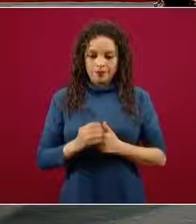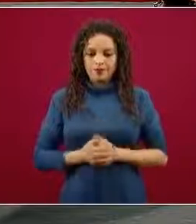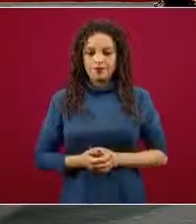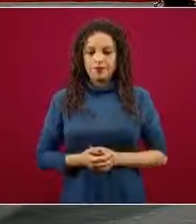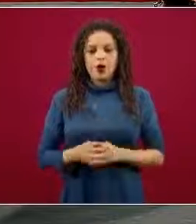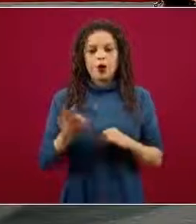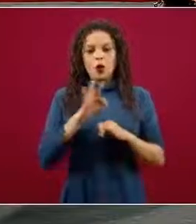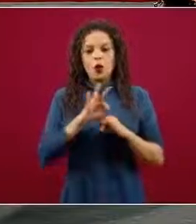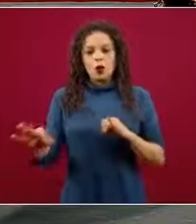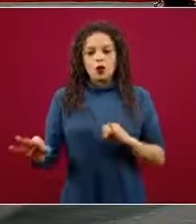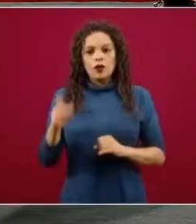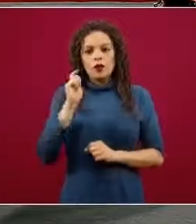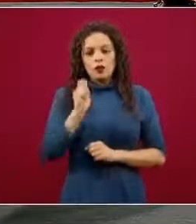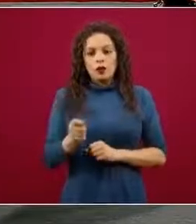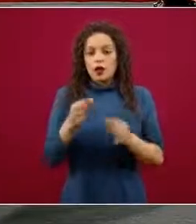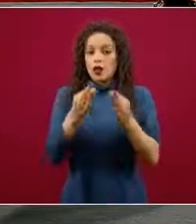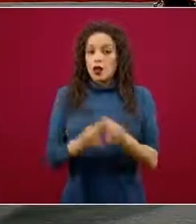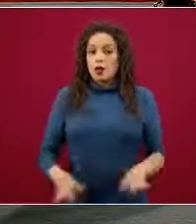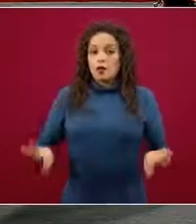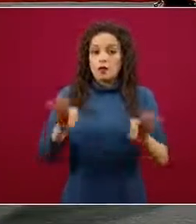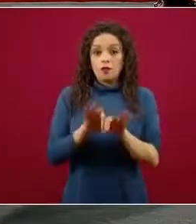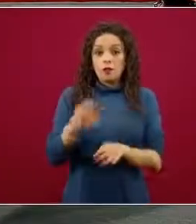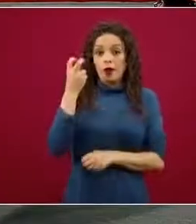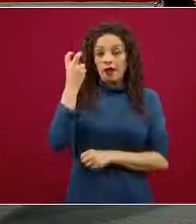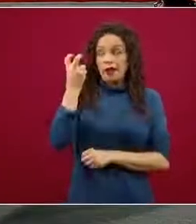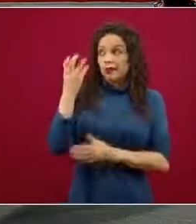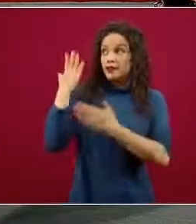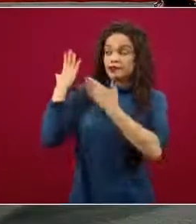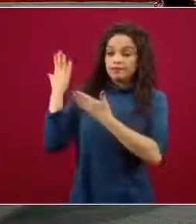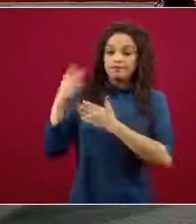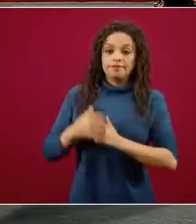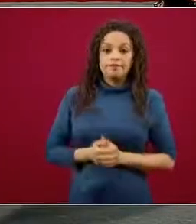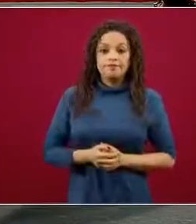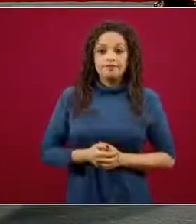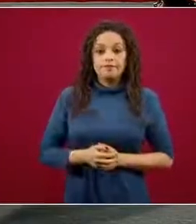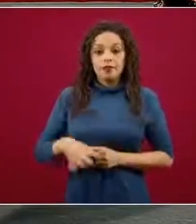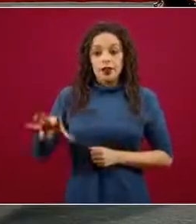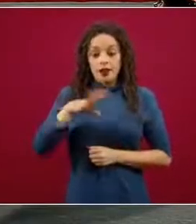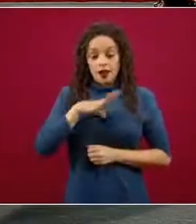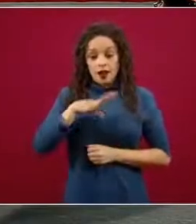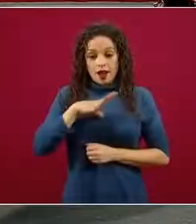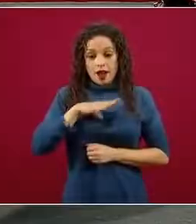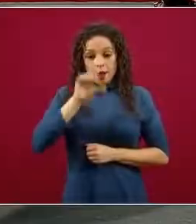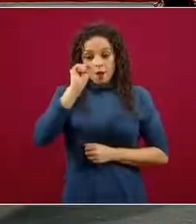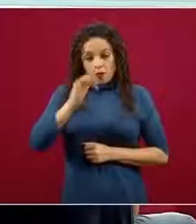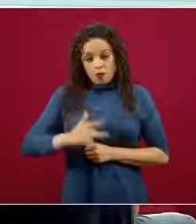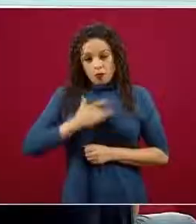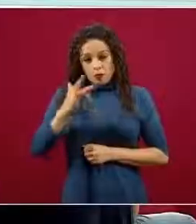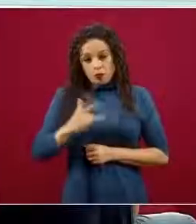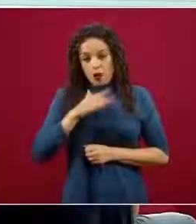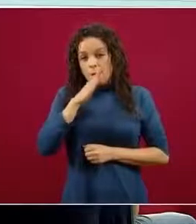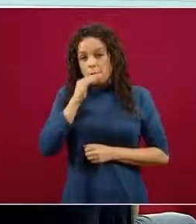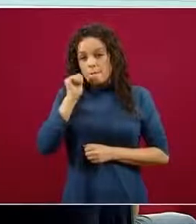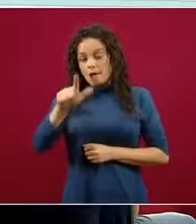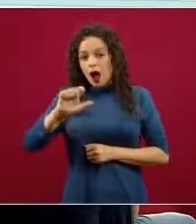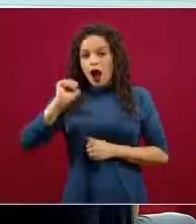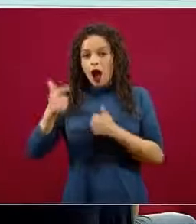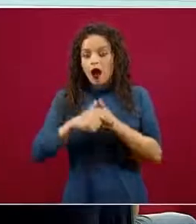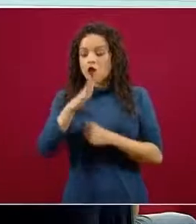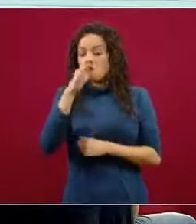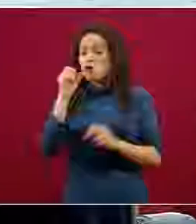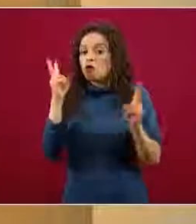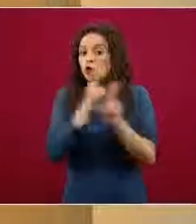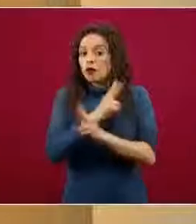Finalmente, esto de suma importancia: si presentas síntomas respiratorios, quédate en casa, quédate en